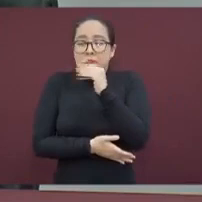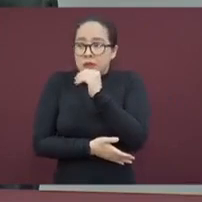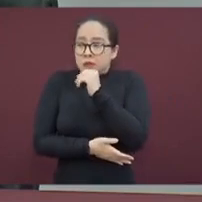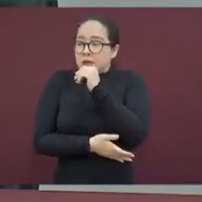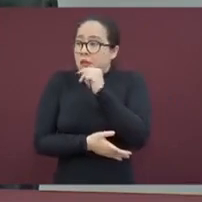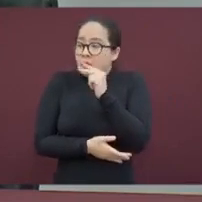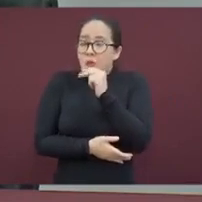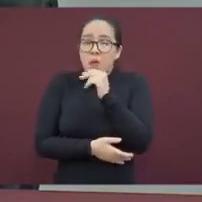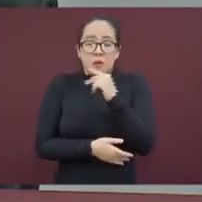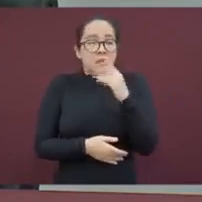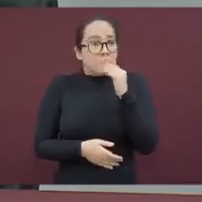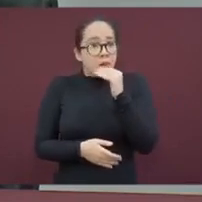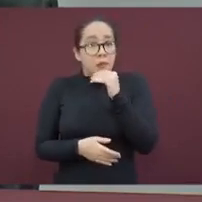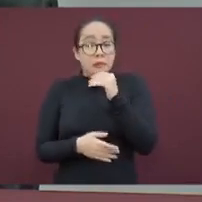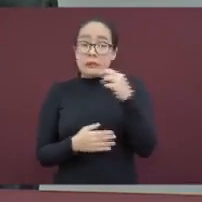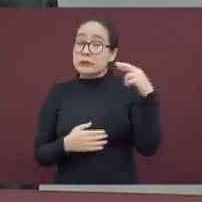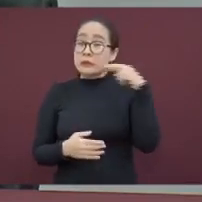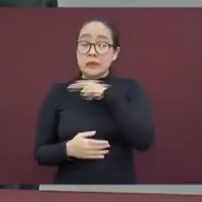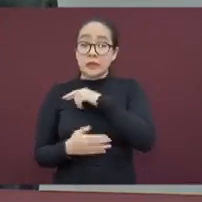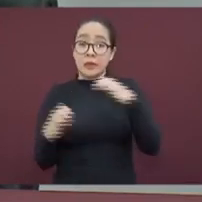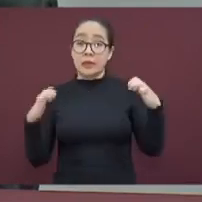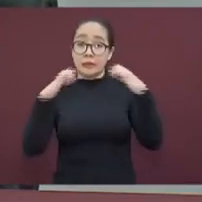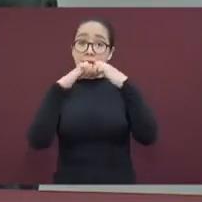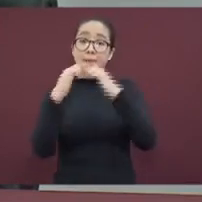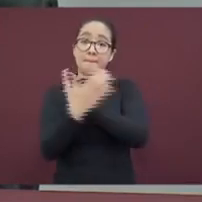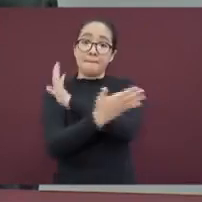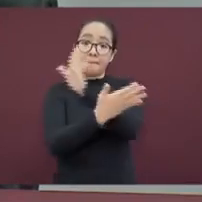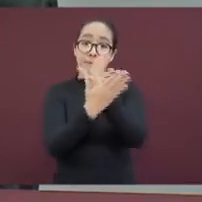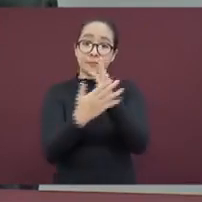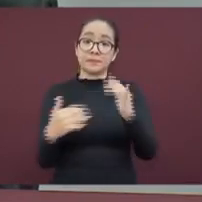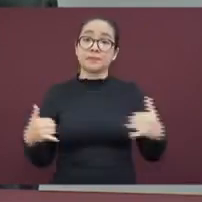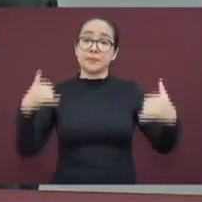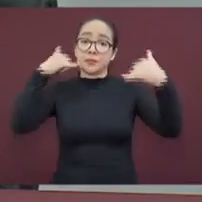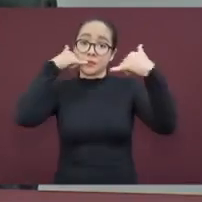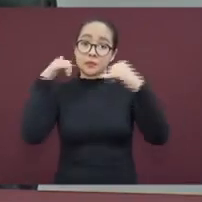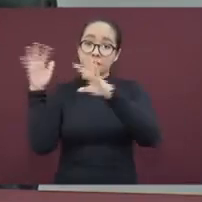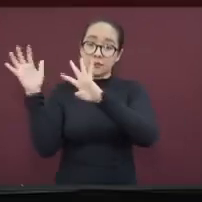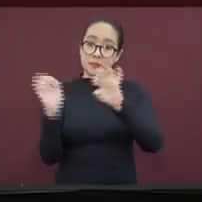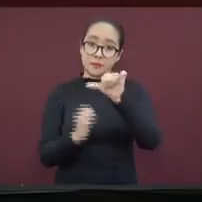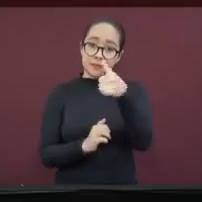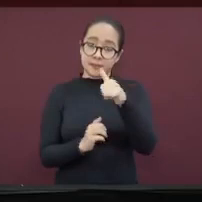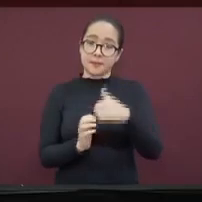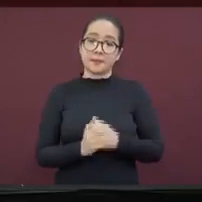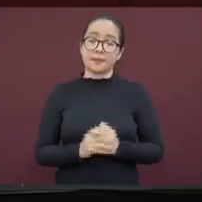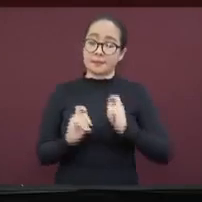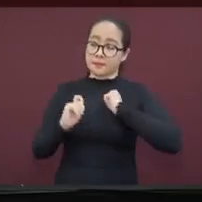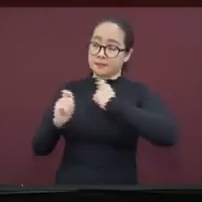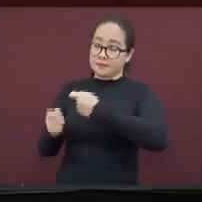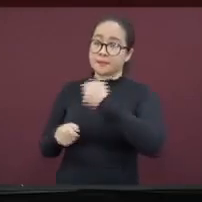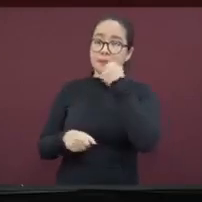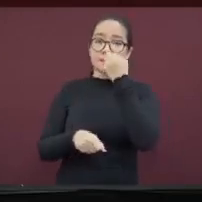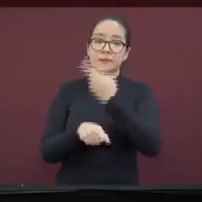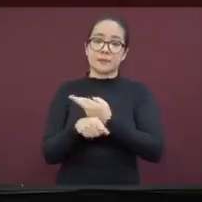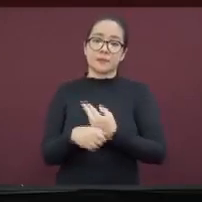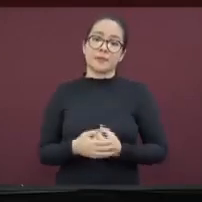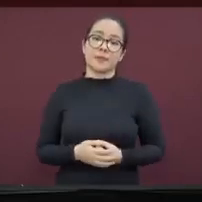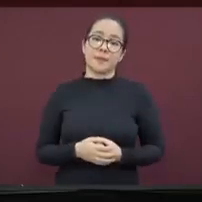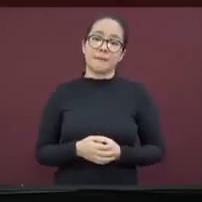ve lo antes posible a urgencias o llama al 911 regreso la voz al secretario